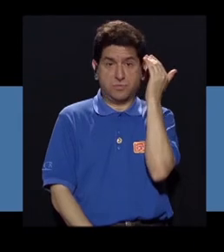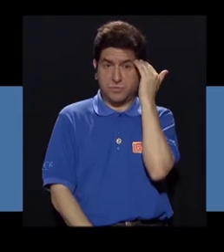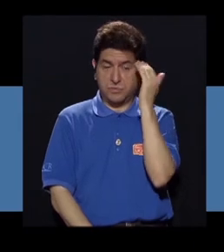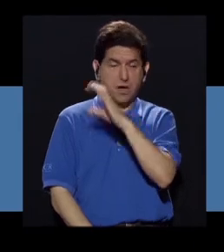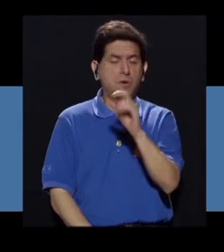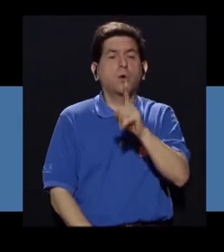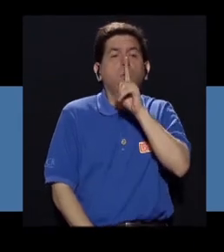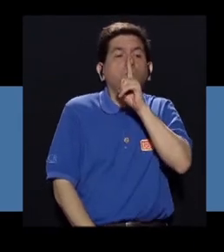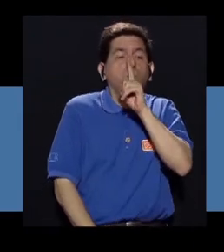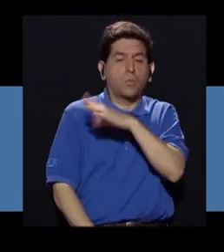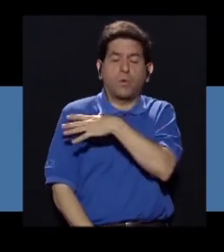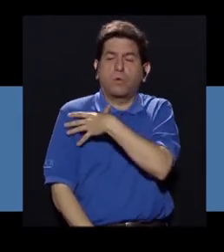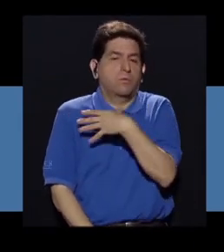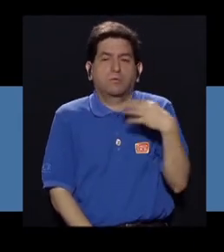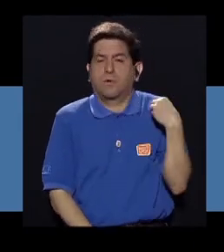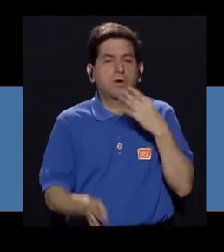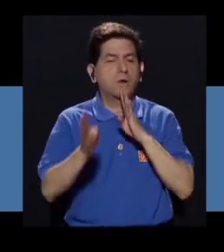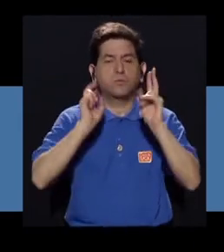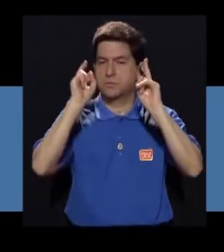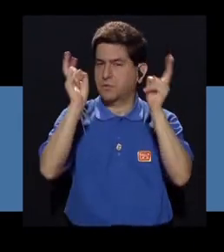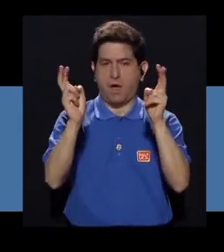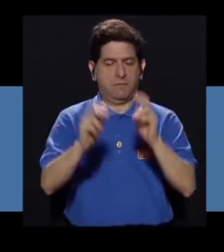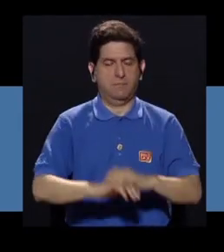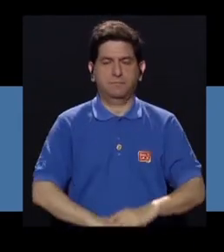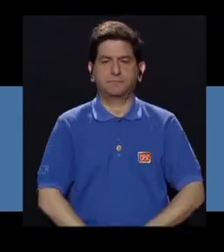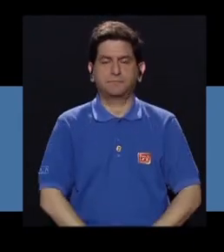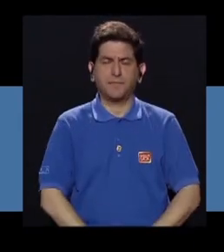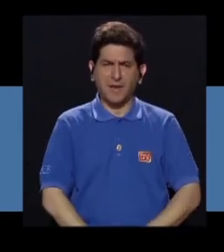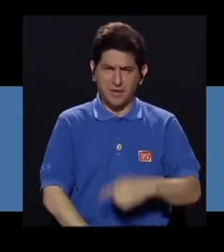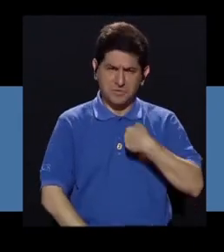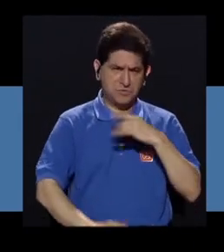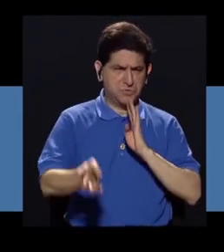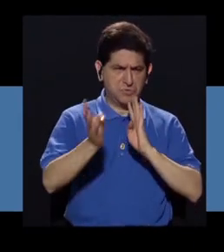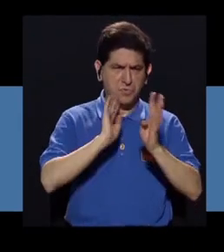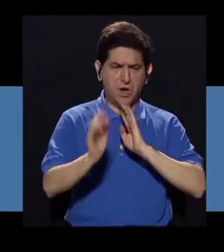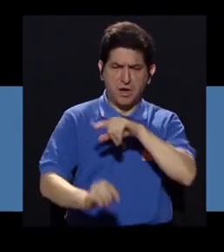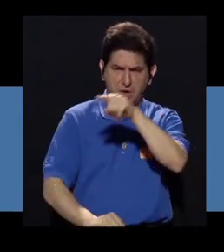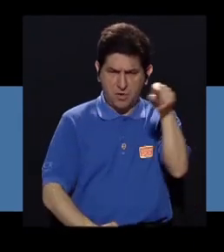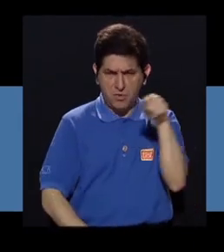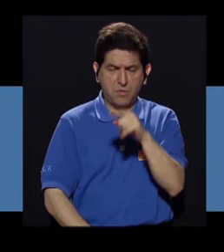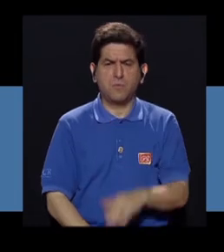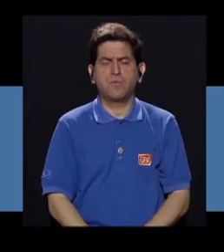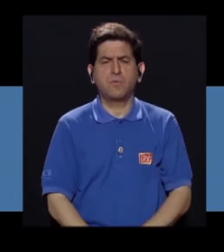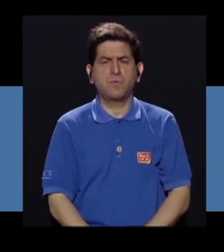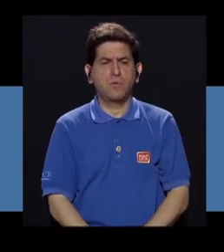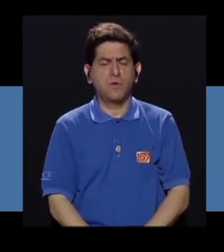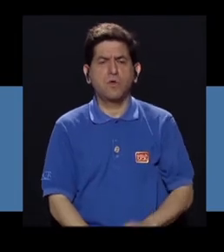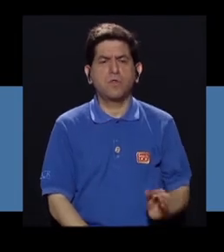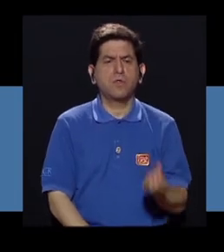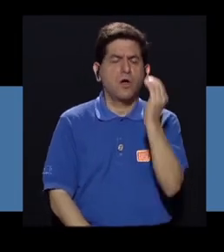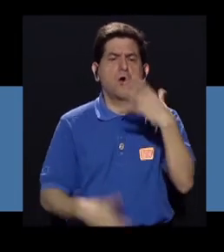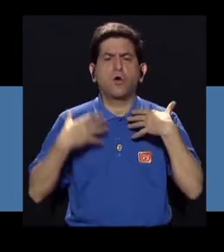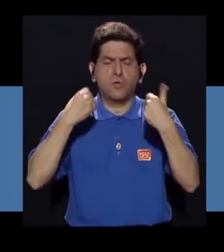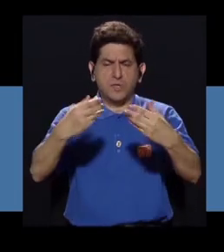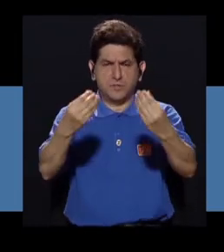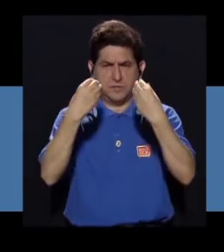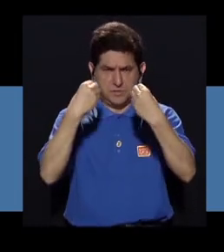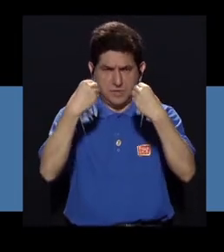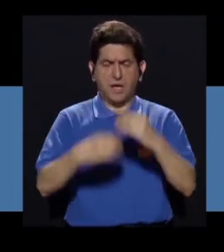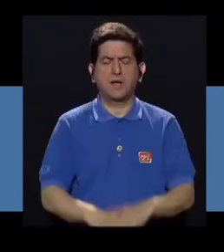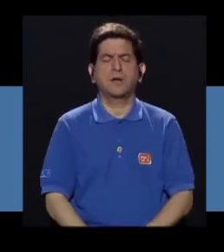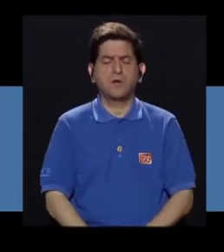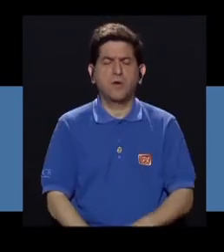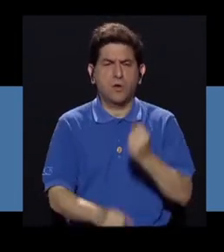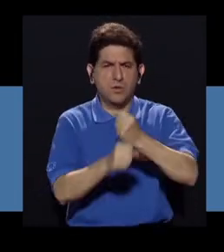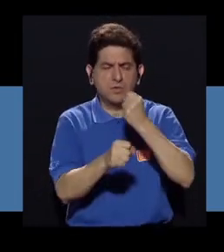no saben o lo silencian o no les gusta hablar sobre esos temas. Entonces yo hablo con ellas sobre lo que me ha enseñado Joven Salud. Trabajar